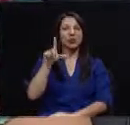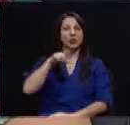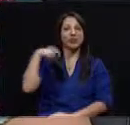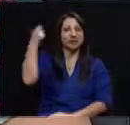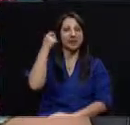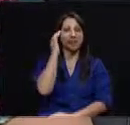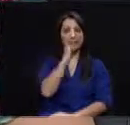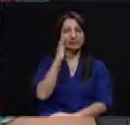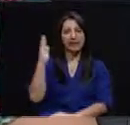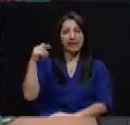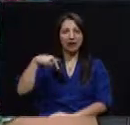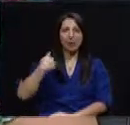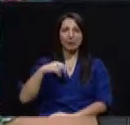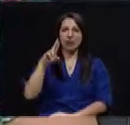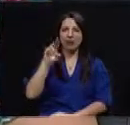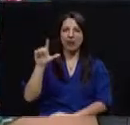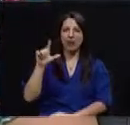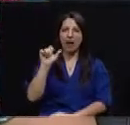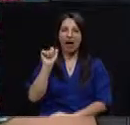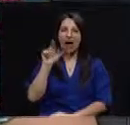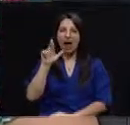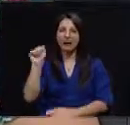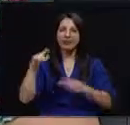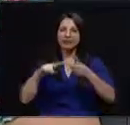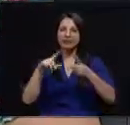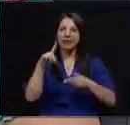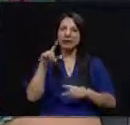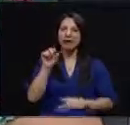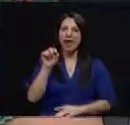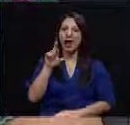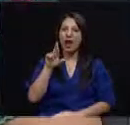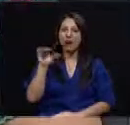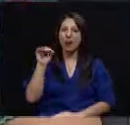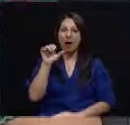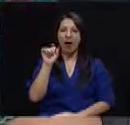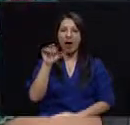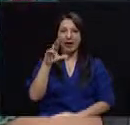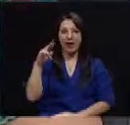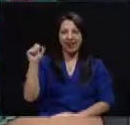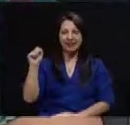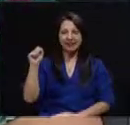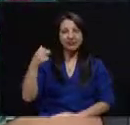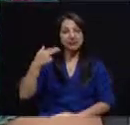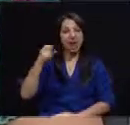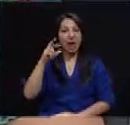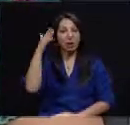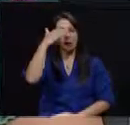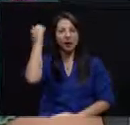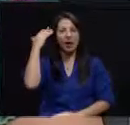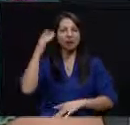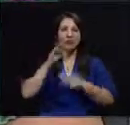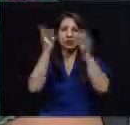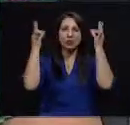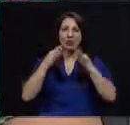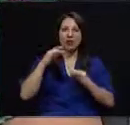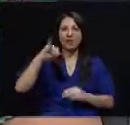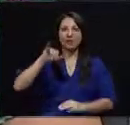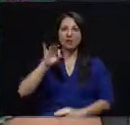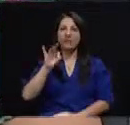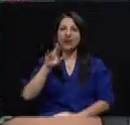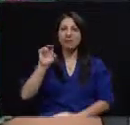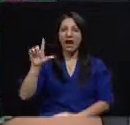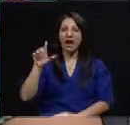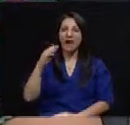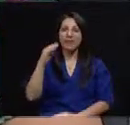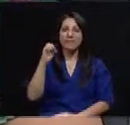Estamos el lunes de Cinemateca hoy con don Raúl Arias y don Rubén Darío Arenas hablando sobre el documental que acaban de ver, El Héroe Olvidado, sobre la figura de don Juan Rafael Mora Porras,